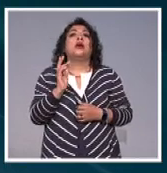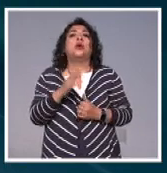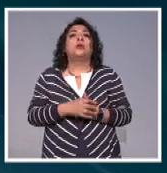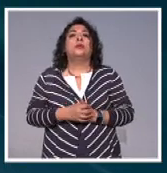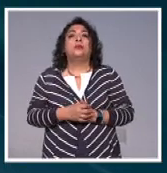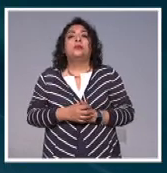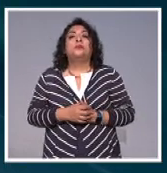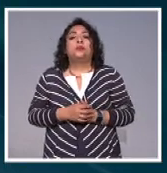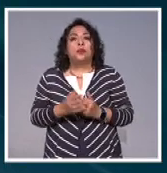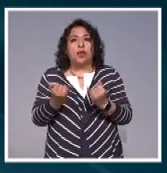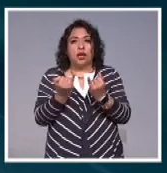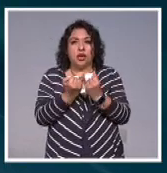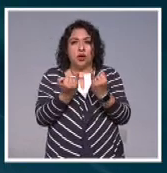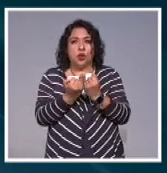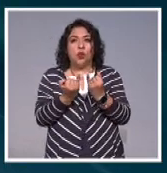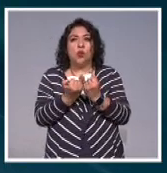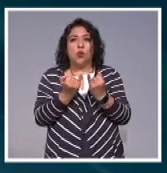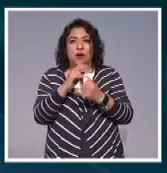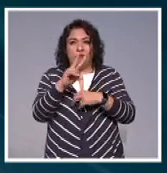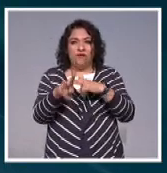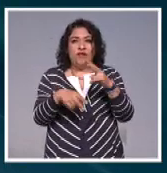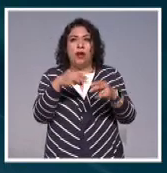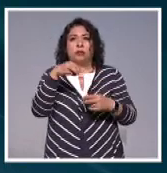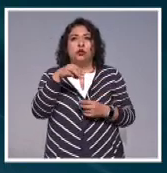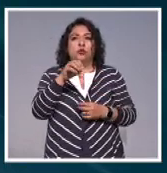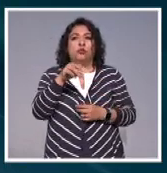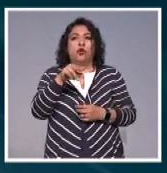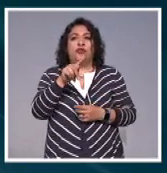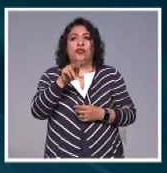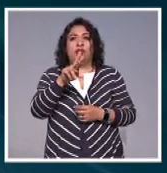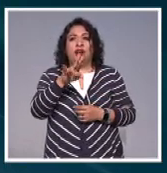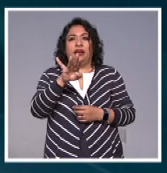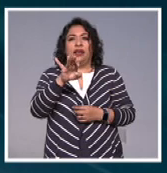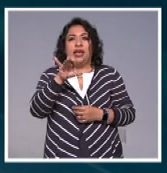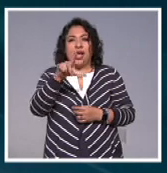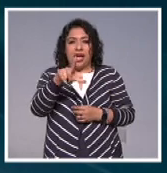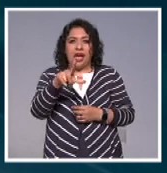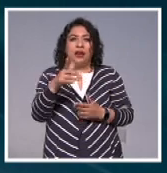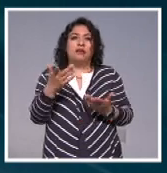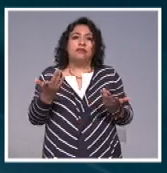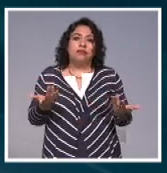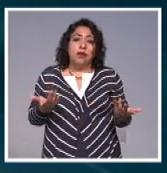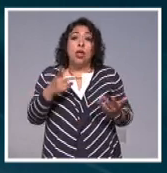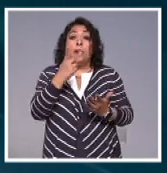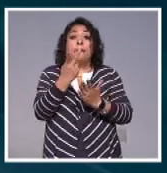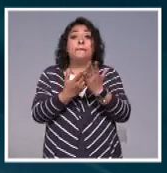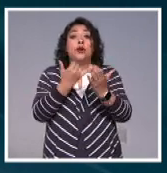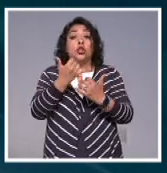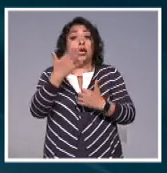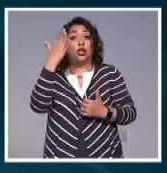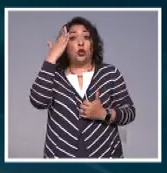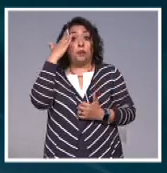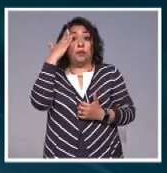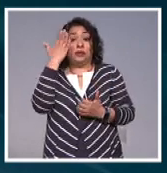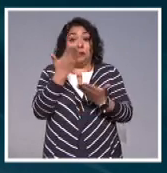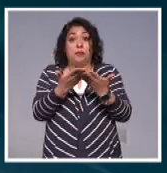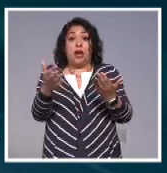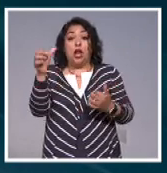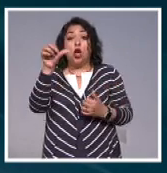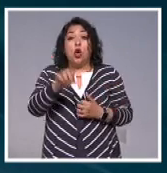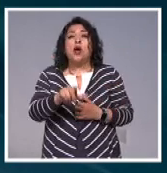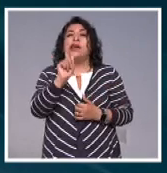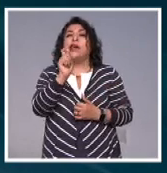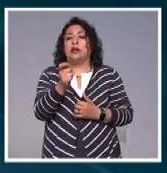estar igualmente en Montreal. Y bueno, el proyecto principal que tengo ahora, que